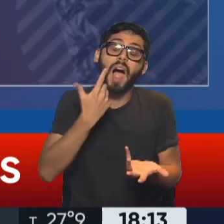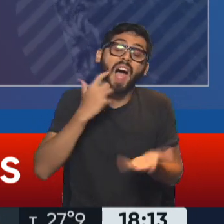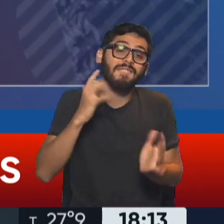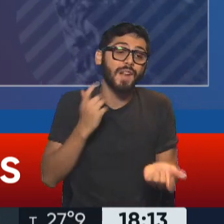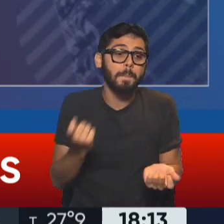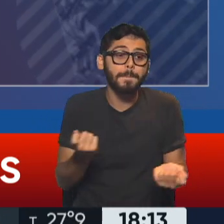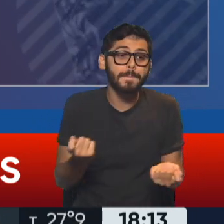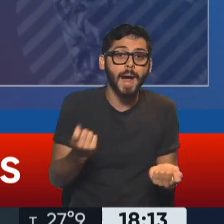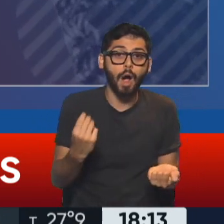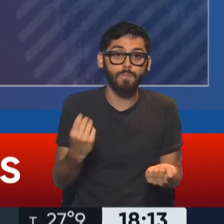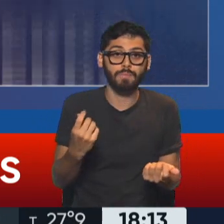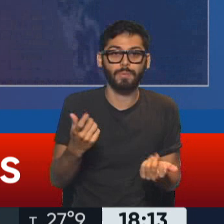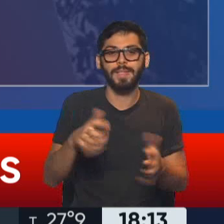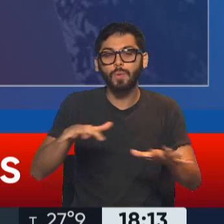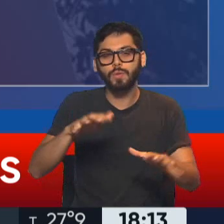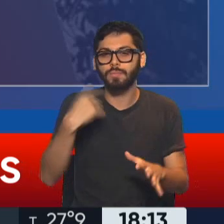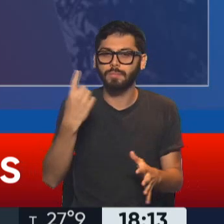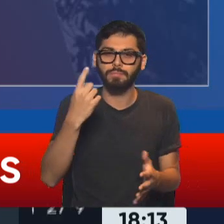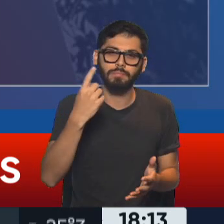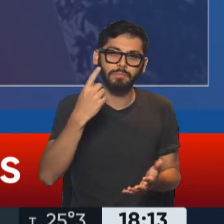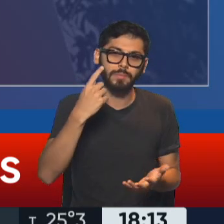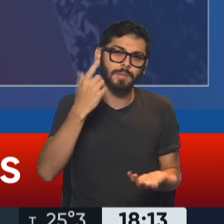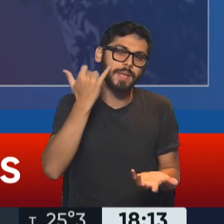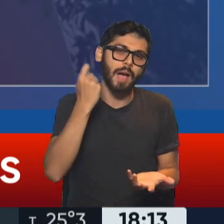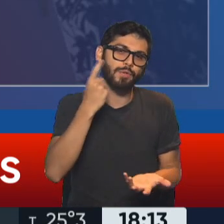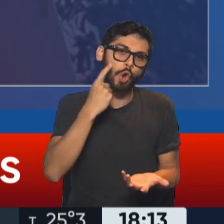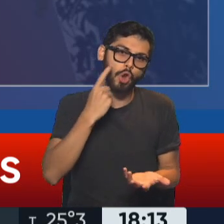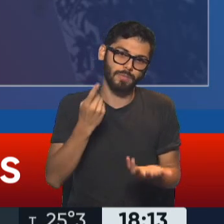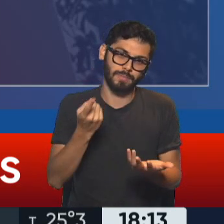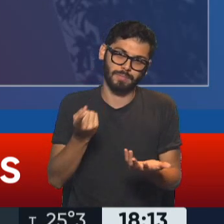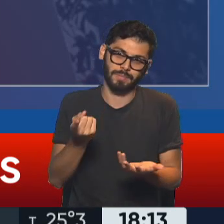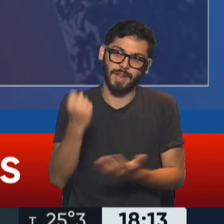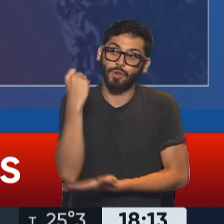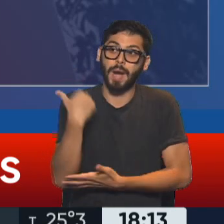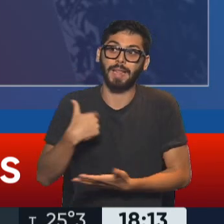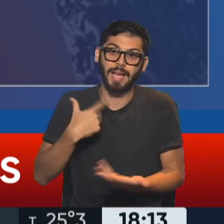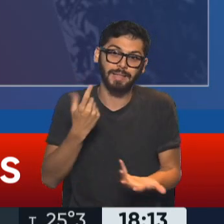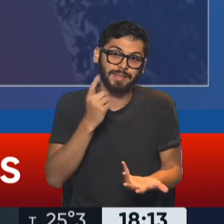este escenario que es tan conocido y tan pernicioso para